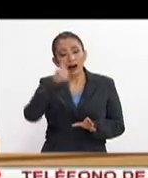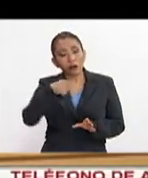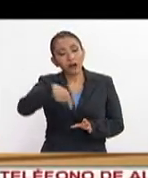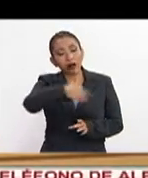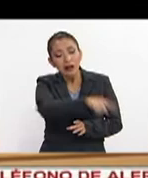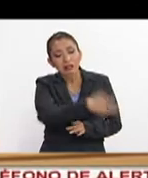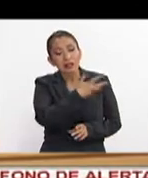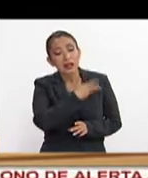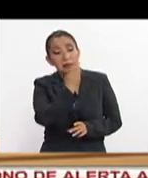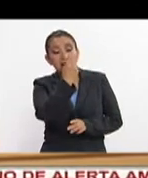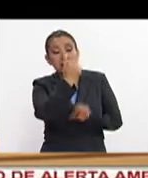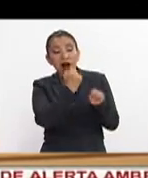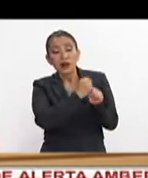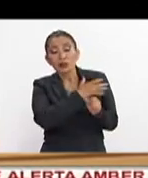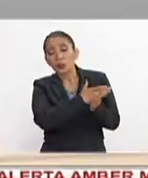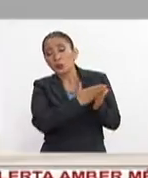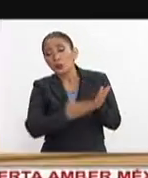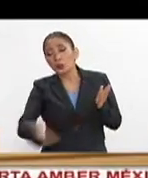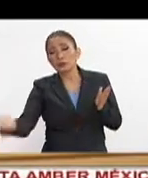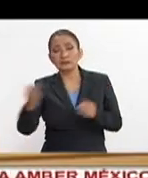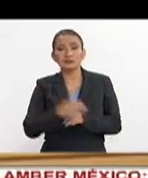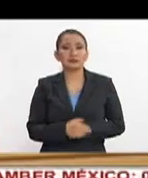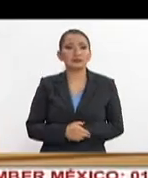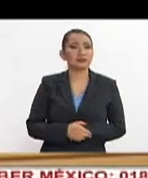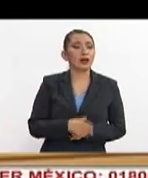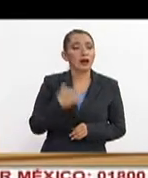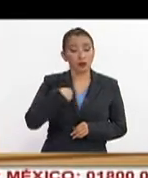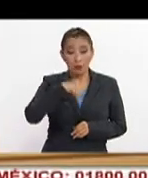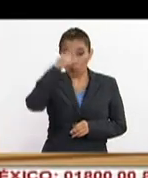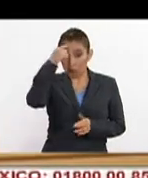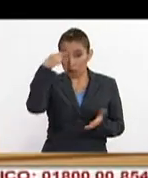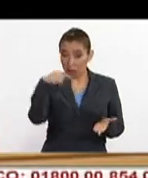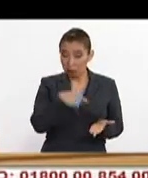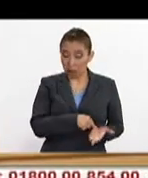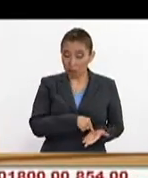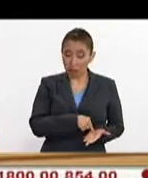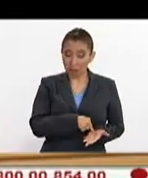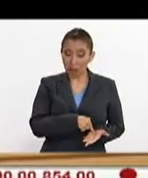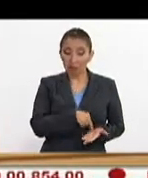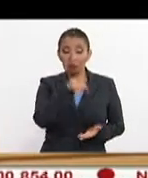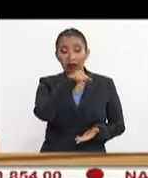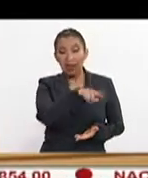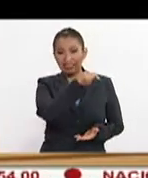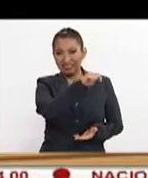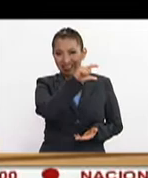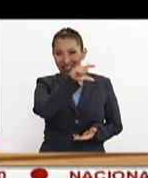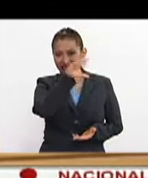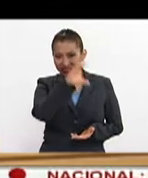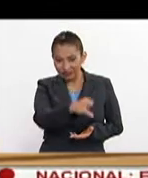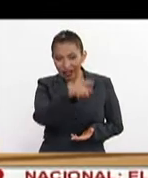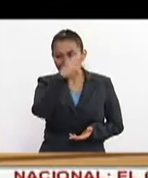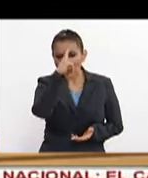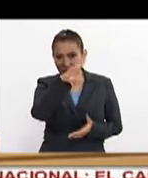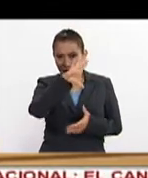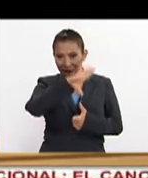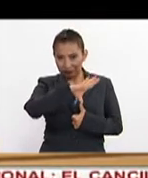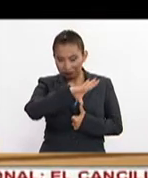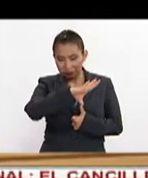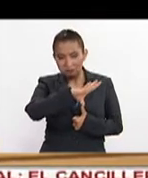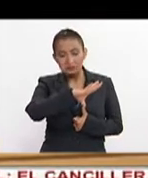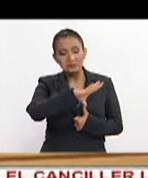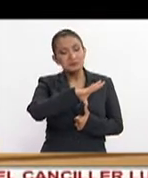que tiene 25 años de haber sido negociado. Nuestra convicción es que el Tratado de Libre Comercio de América del